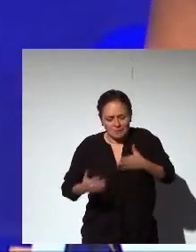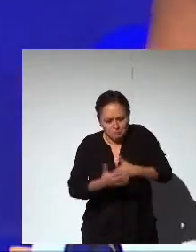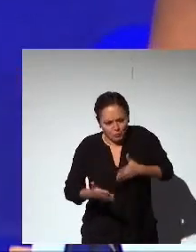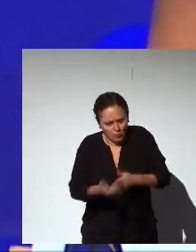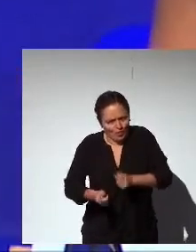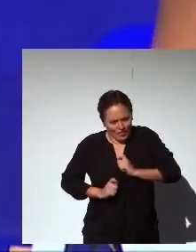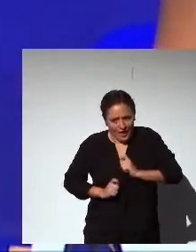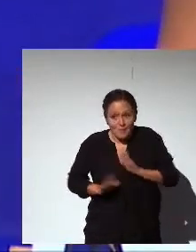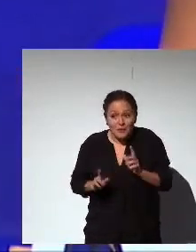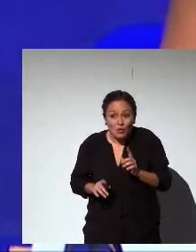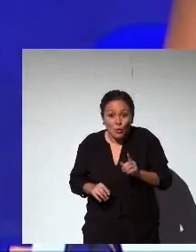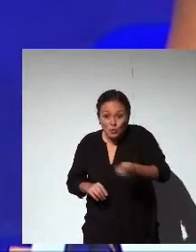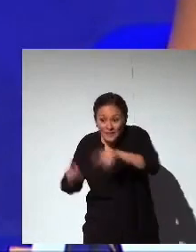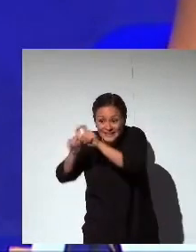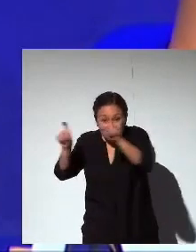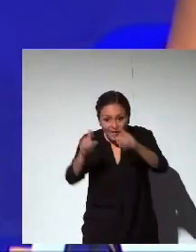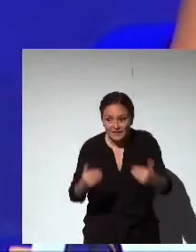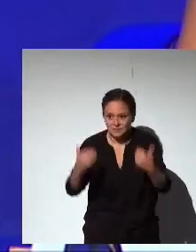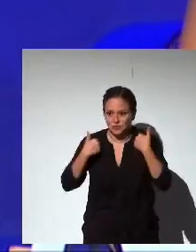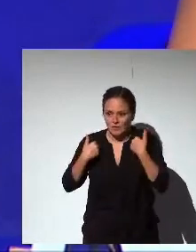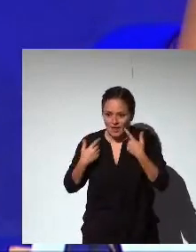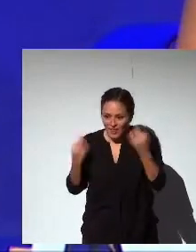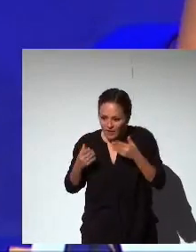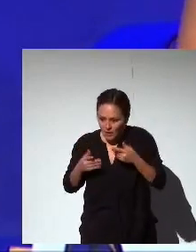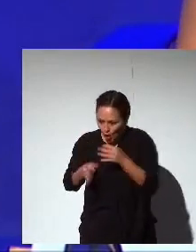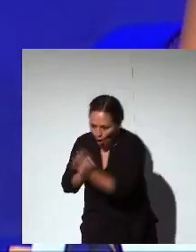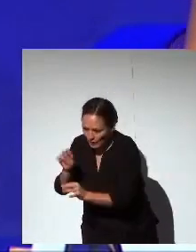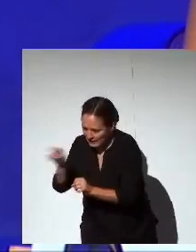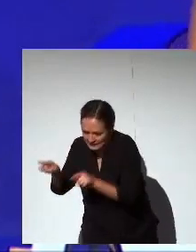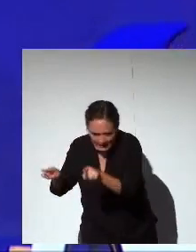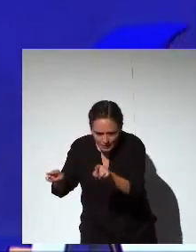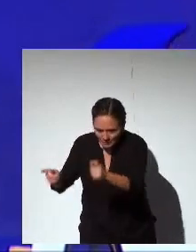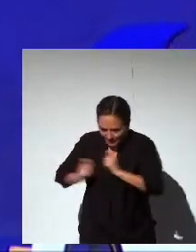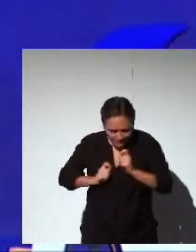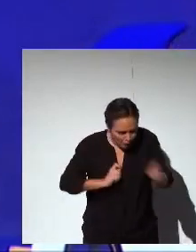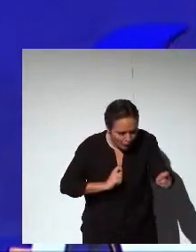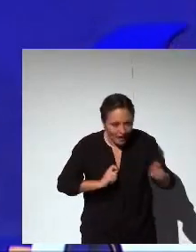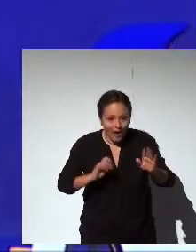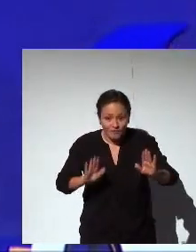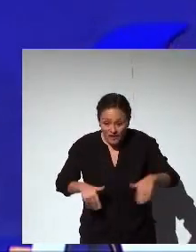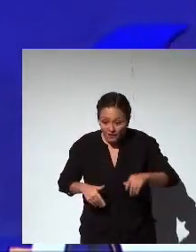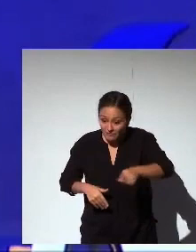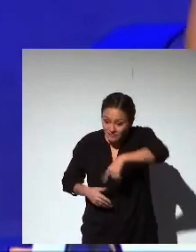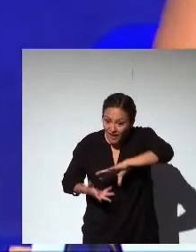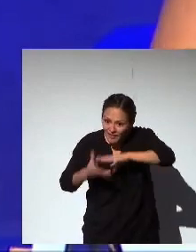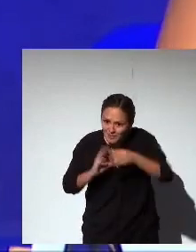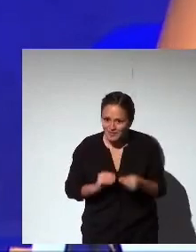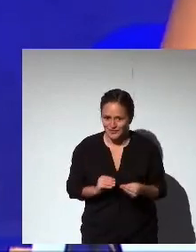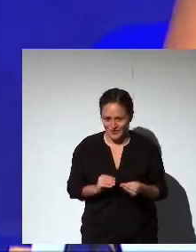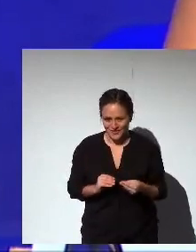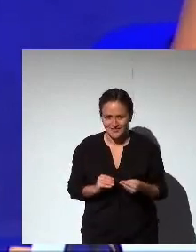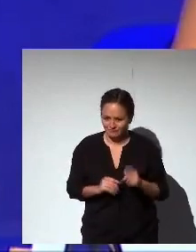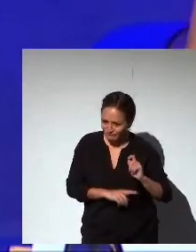través de las entidades, los que lo tenían que canalizar. Se adaptaron perfectamente a las circunstancias y en ese momento, y yo creo que es